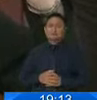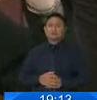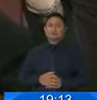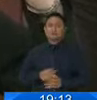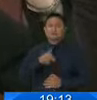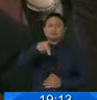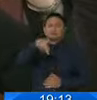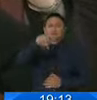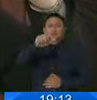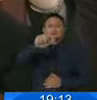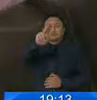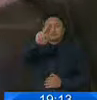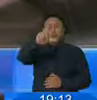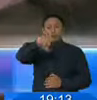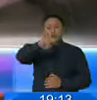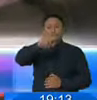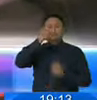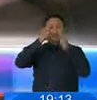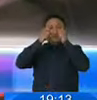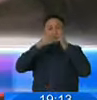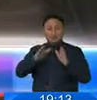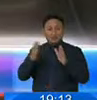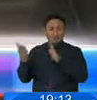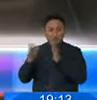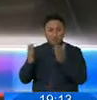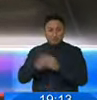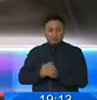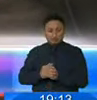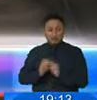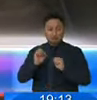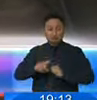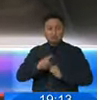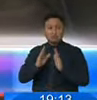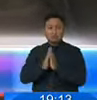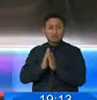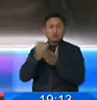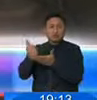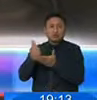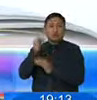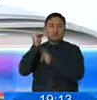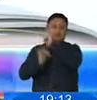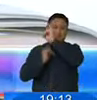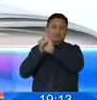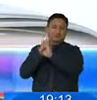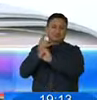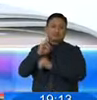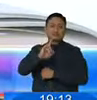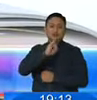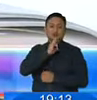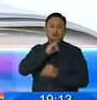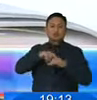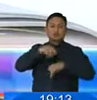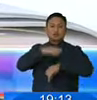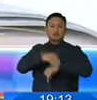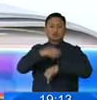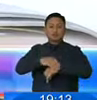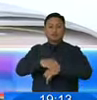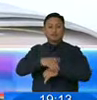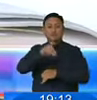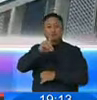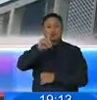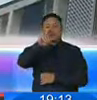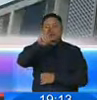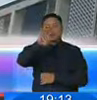Paul Pérez Reina, fiscal encargado, ha solicitado asistencia penal internacional a Estados Unidos, Suiza, Dubái y